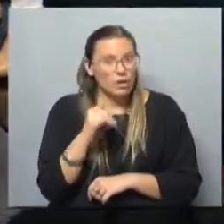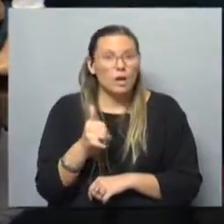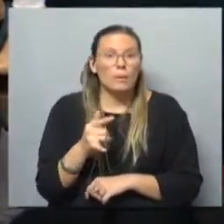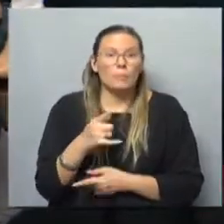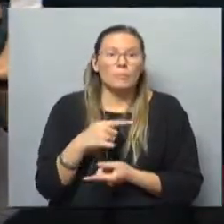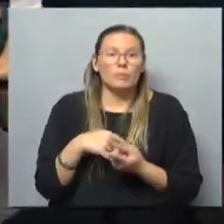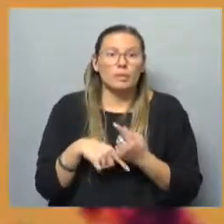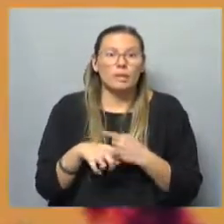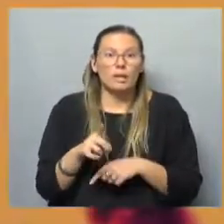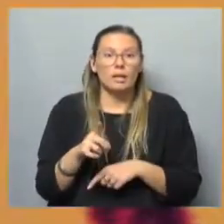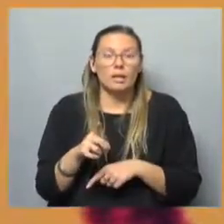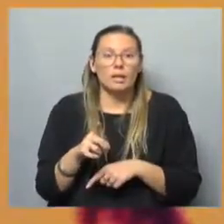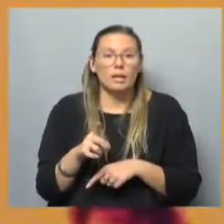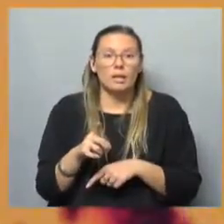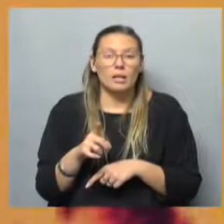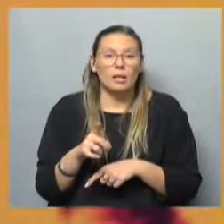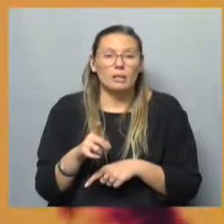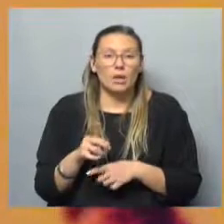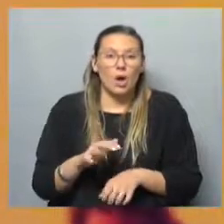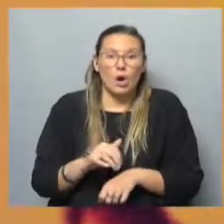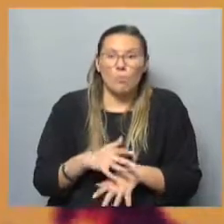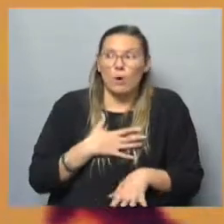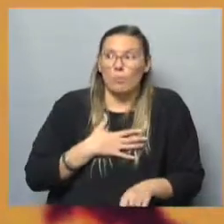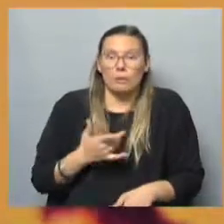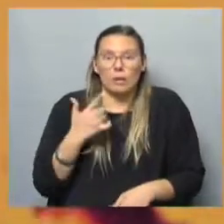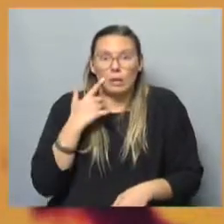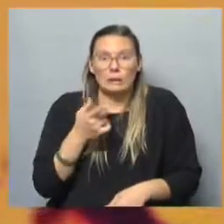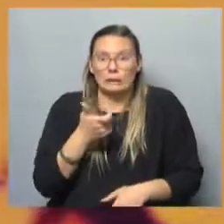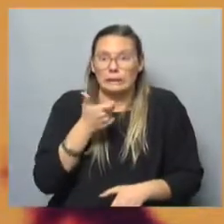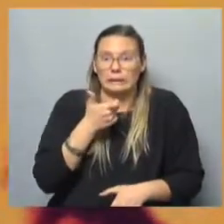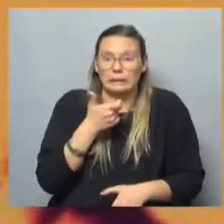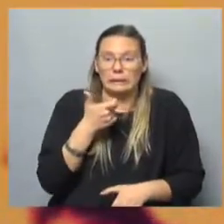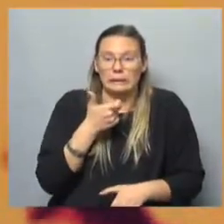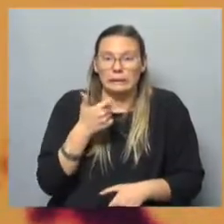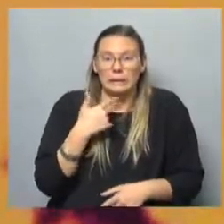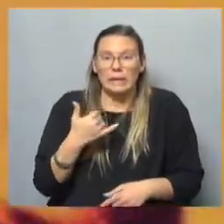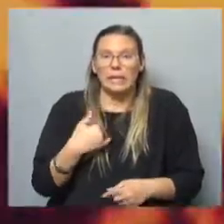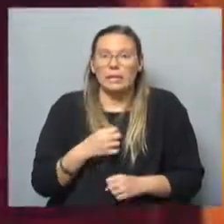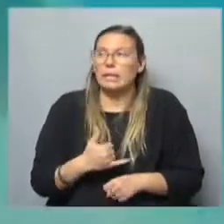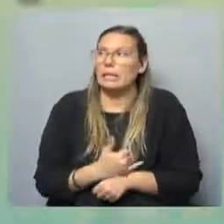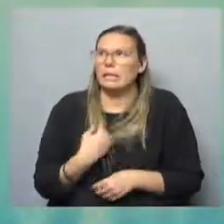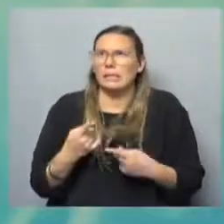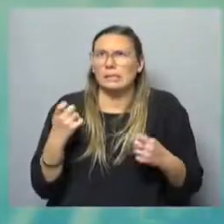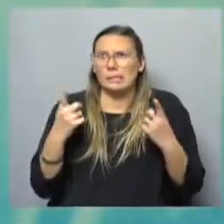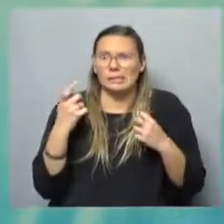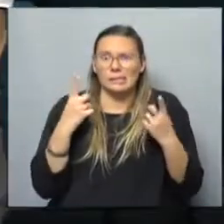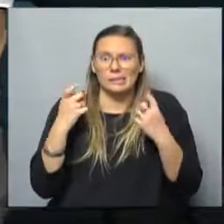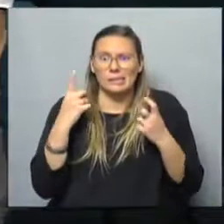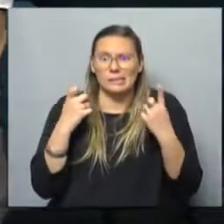Entonces, te pone en el compromiso, ¿me entendés? Este tipo se está sonriendo. Como, ay, qué macana que me habré mandado.